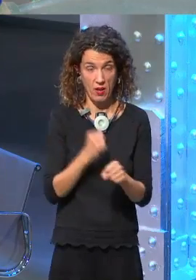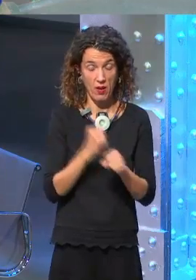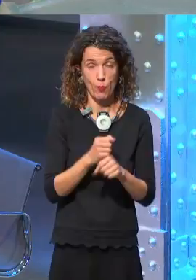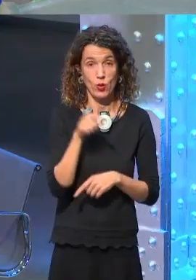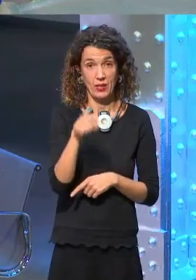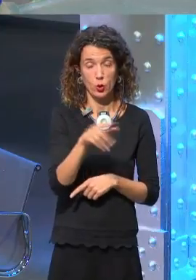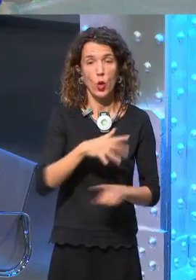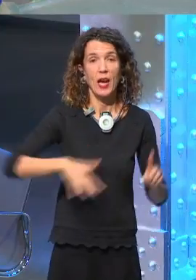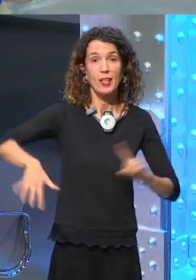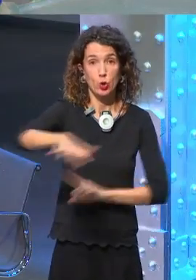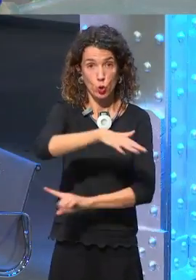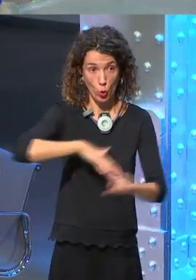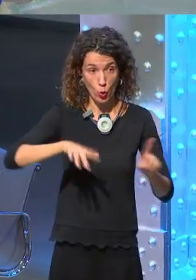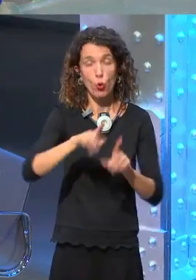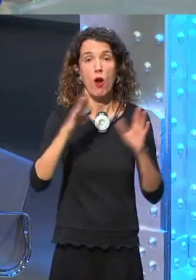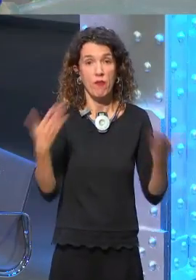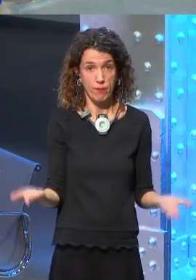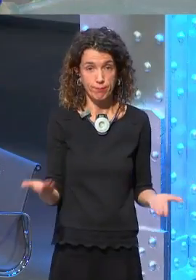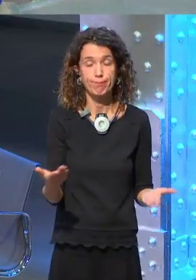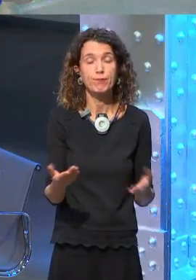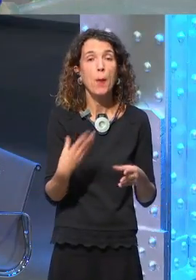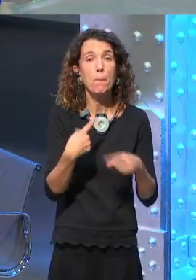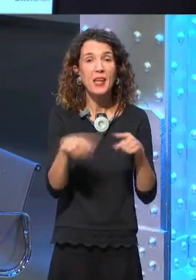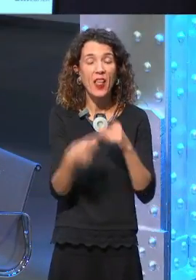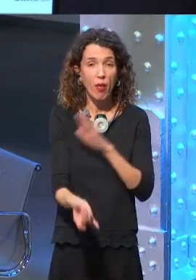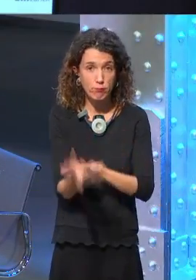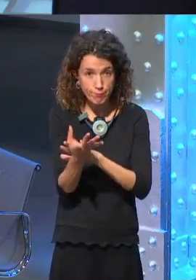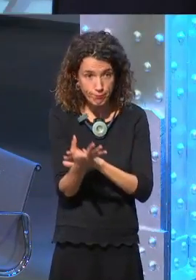es el entorno donde se lanzaban las piezas.